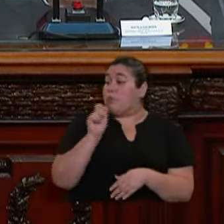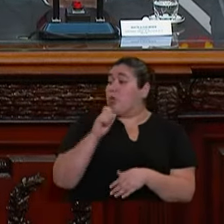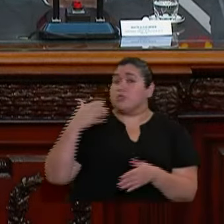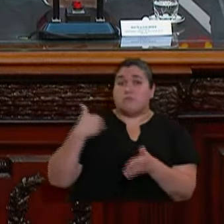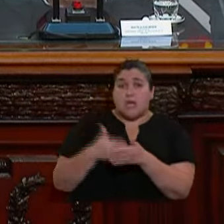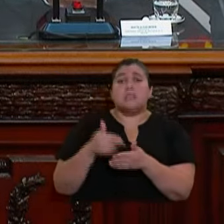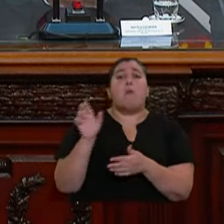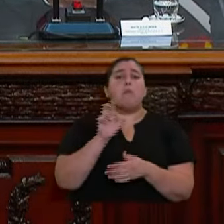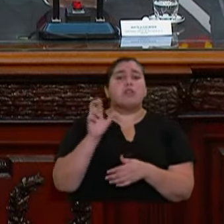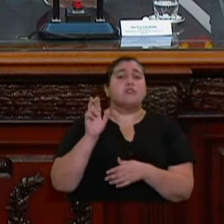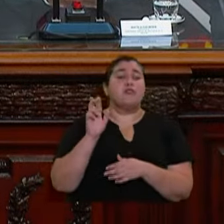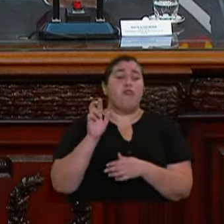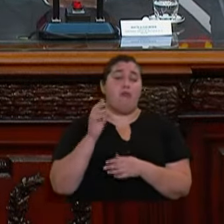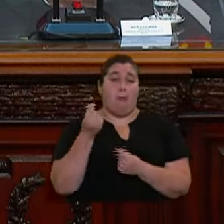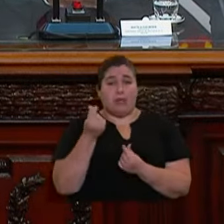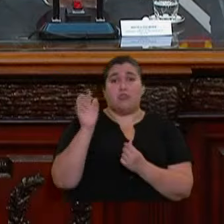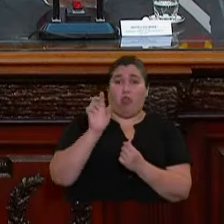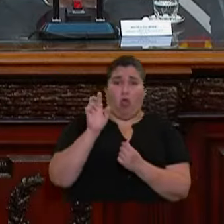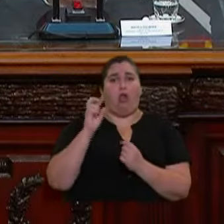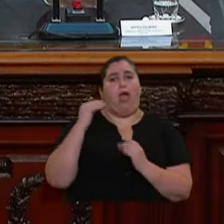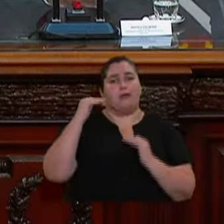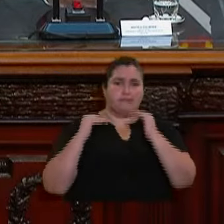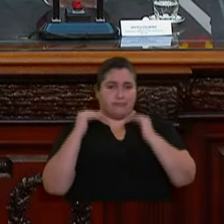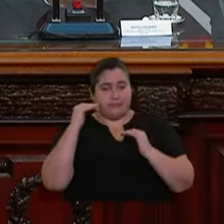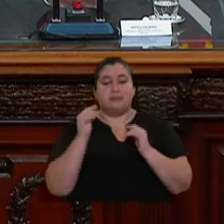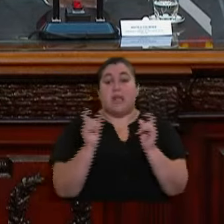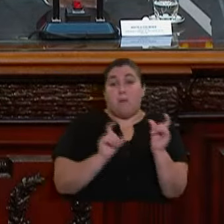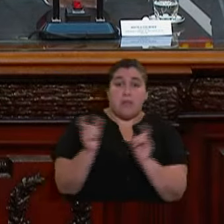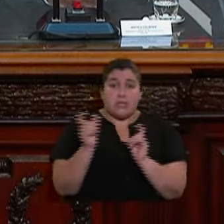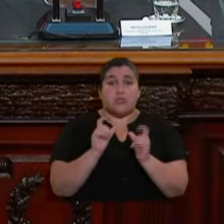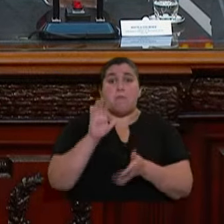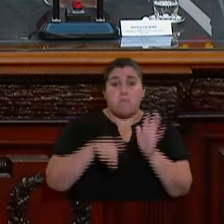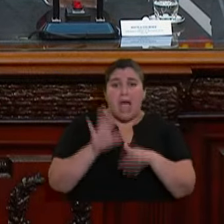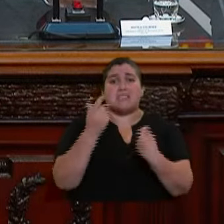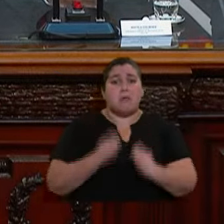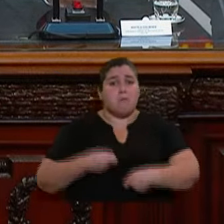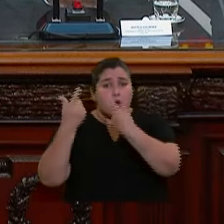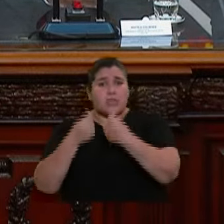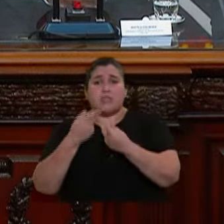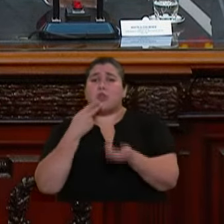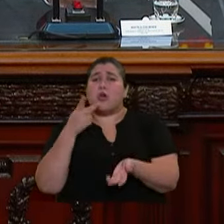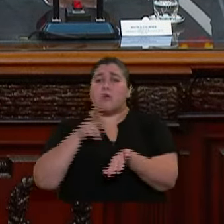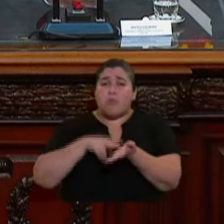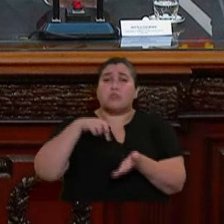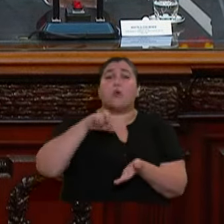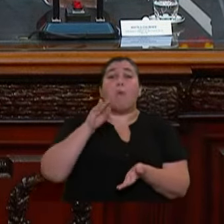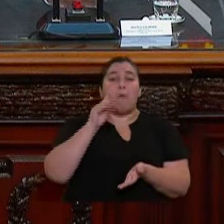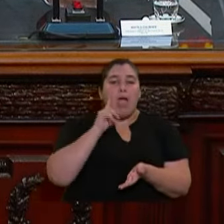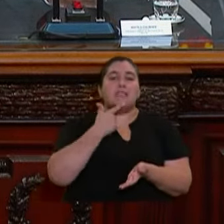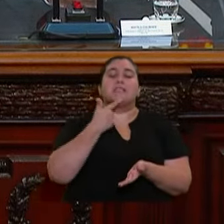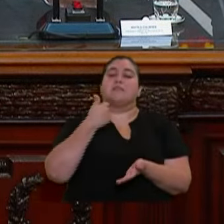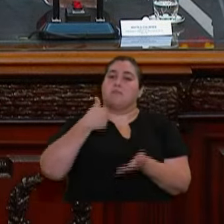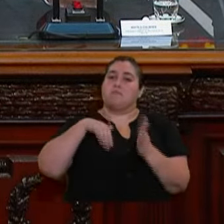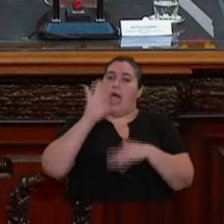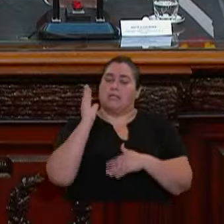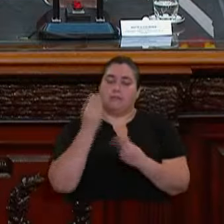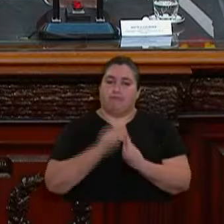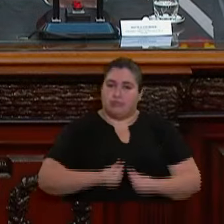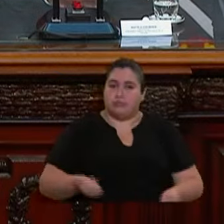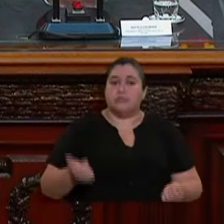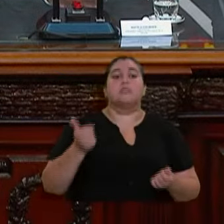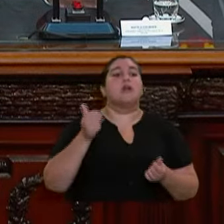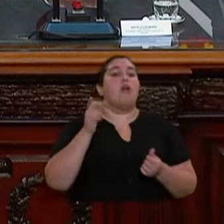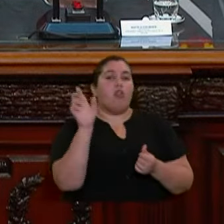desplomado el precio del dólar paralelo, la brecha con el dólar de importación corregido por impuesto país ha desaparecido y los futuros del dólar